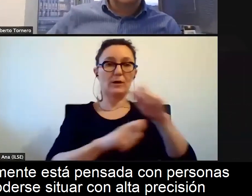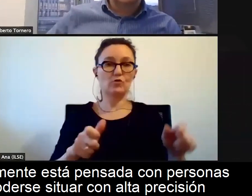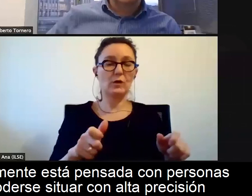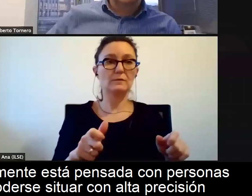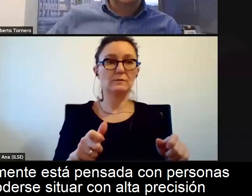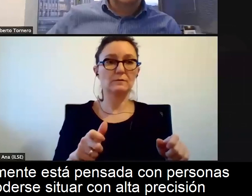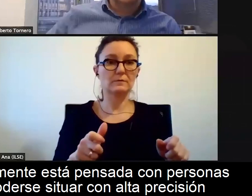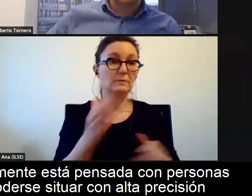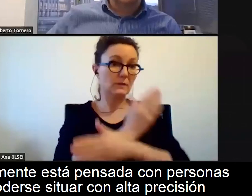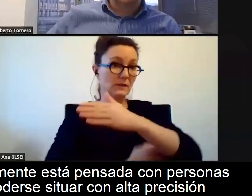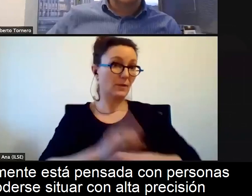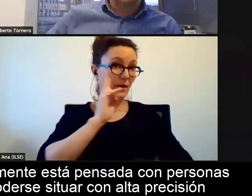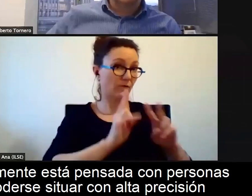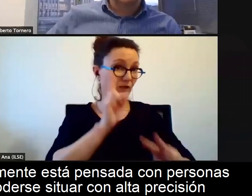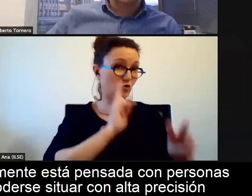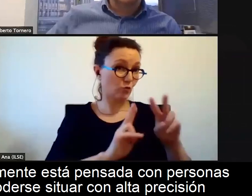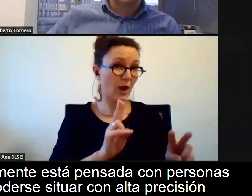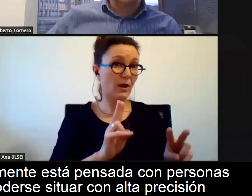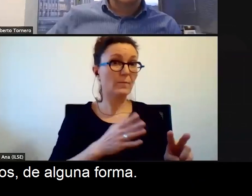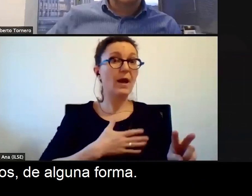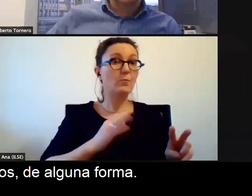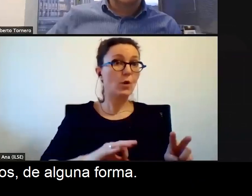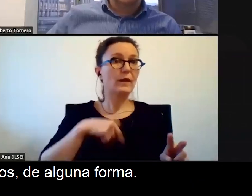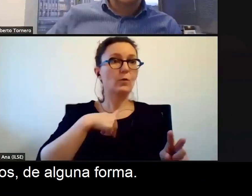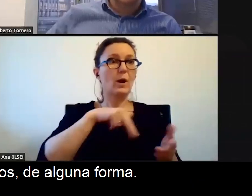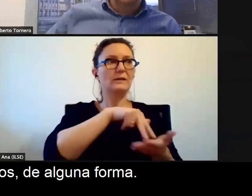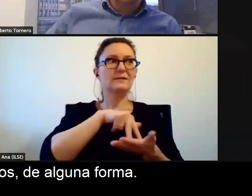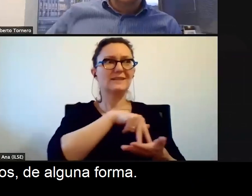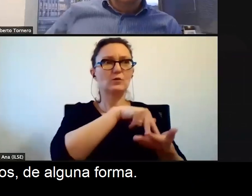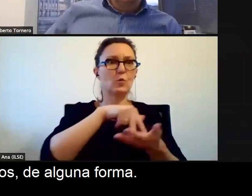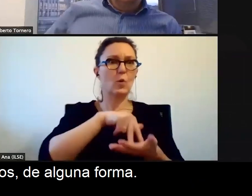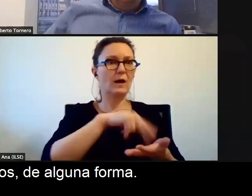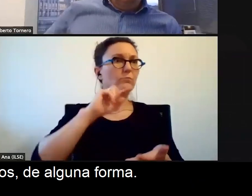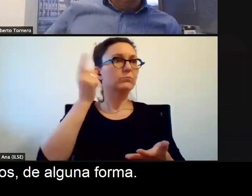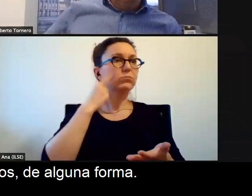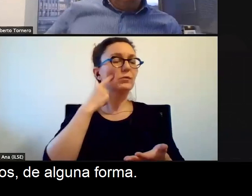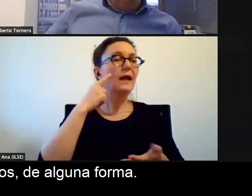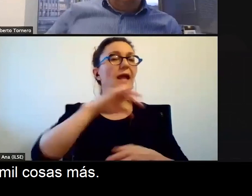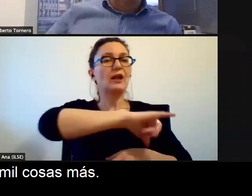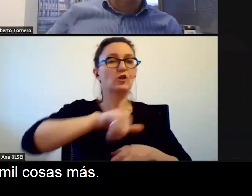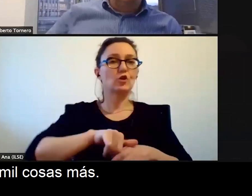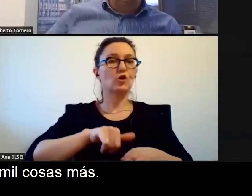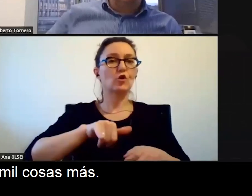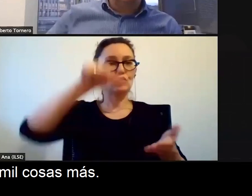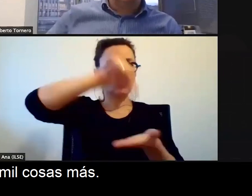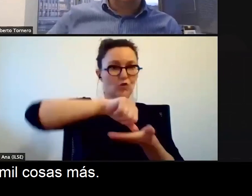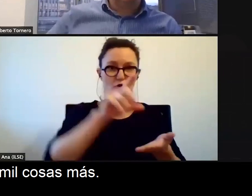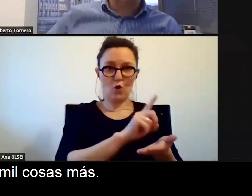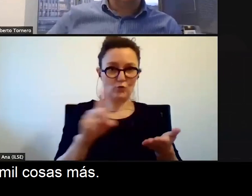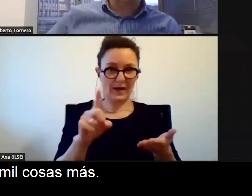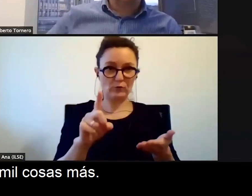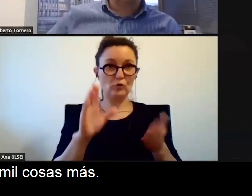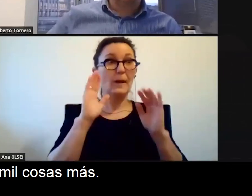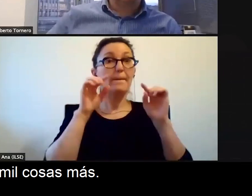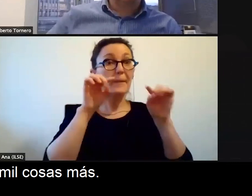con discapacidad visual, para poderse situar con una alta precisión en entornos no urbanos, por decirlo de alguna forma, ¿no? Pero es que esa tecnología